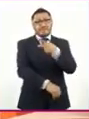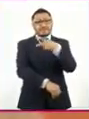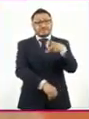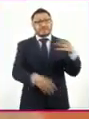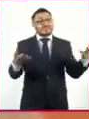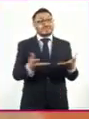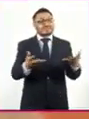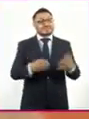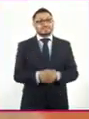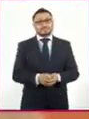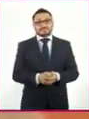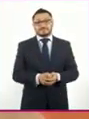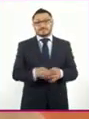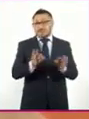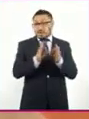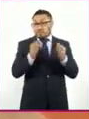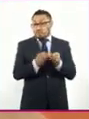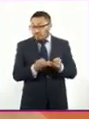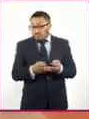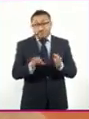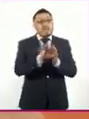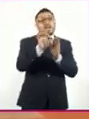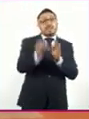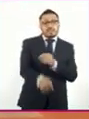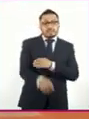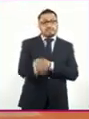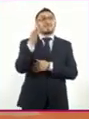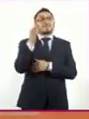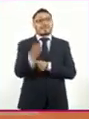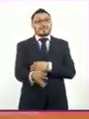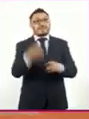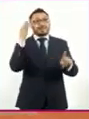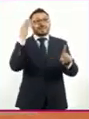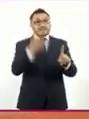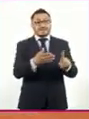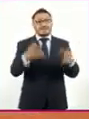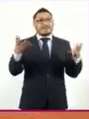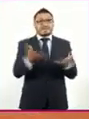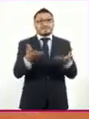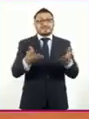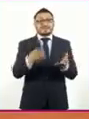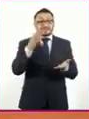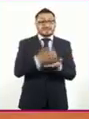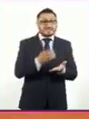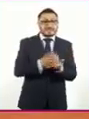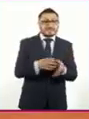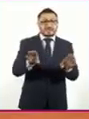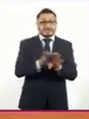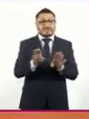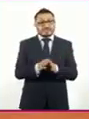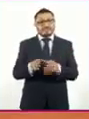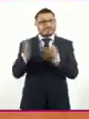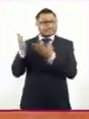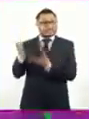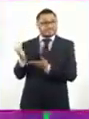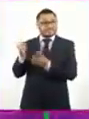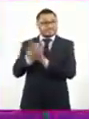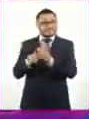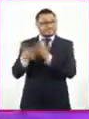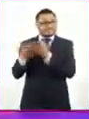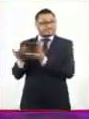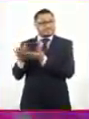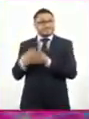cabo. Una forma de hacerlo es aceptando el reto de elaborar un cuaderno como el que se produce en el siguiente